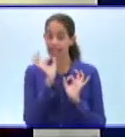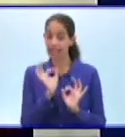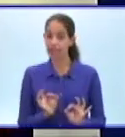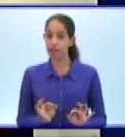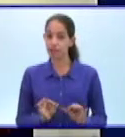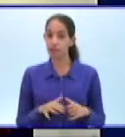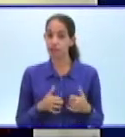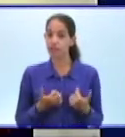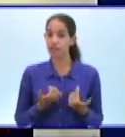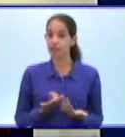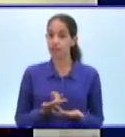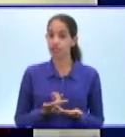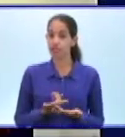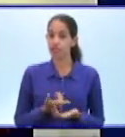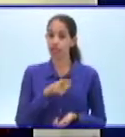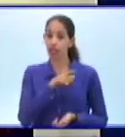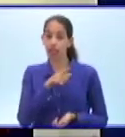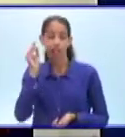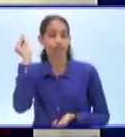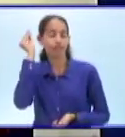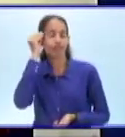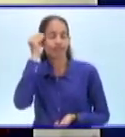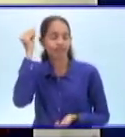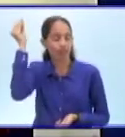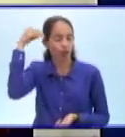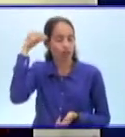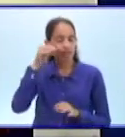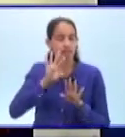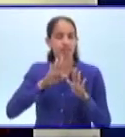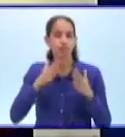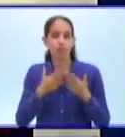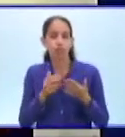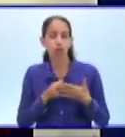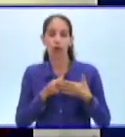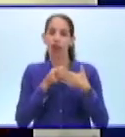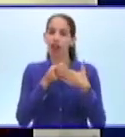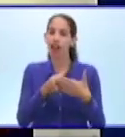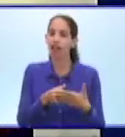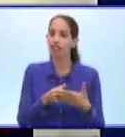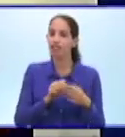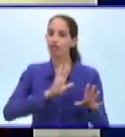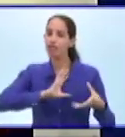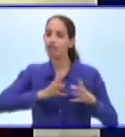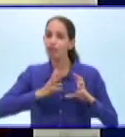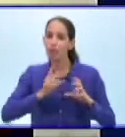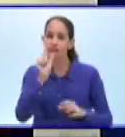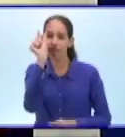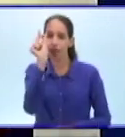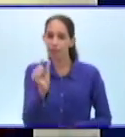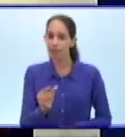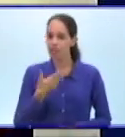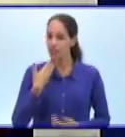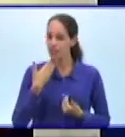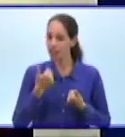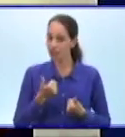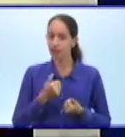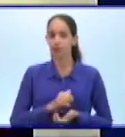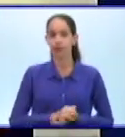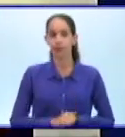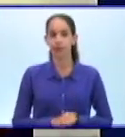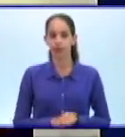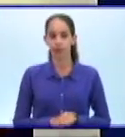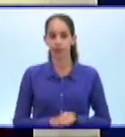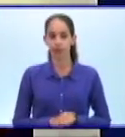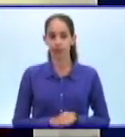que estos conocimientos me ayuden en mi formación como persona. Esmero con que